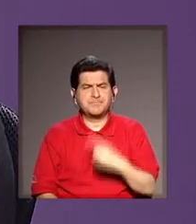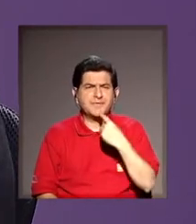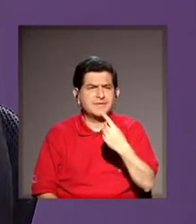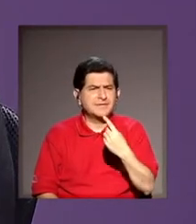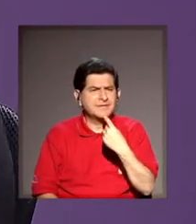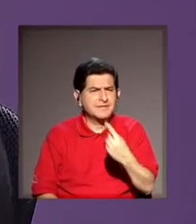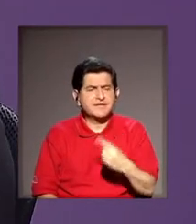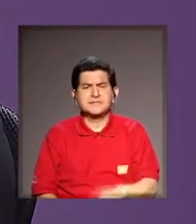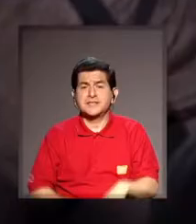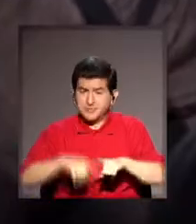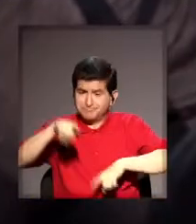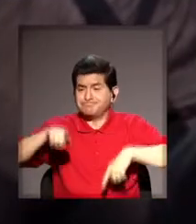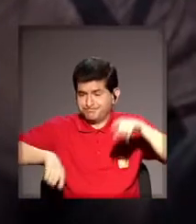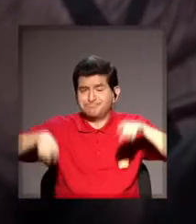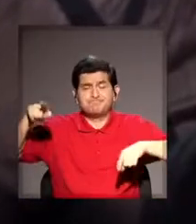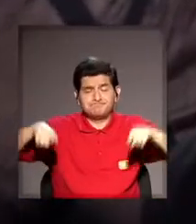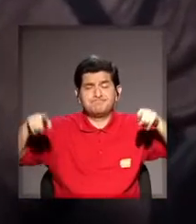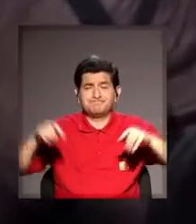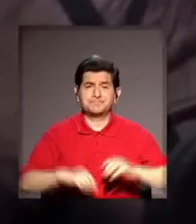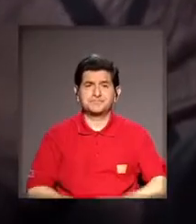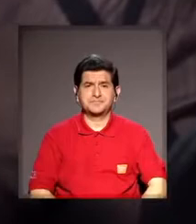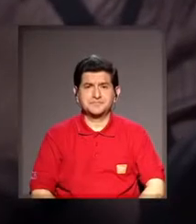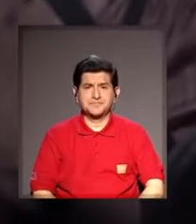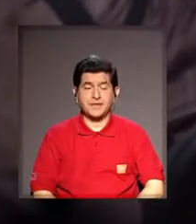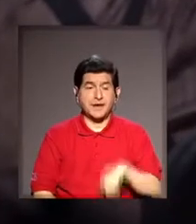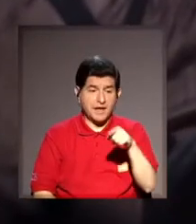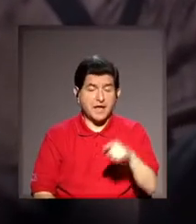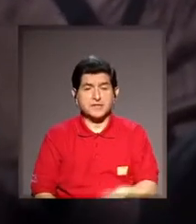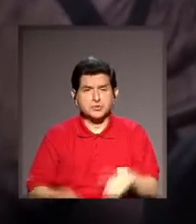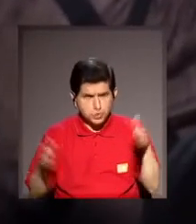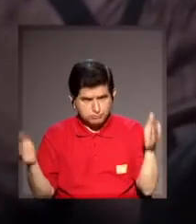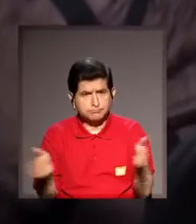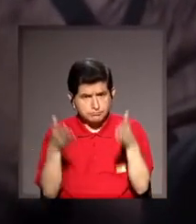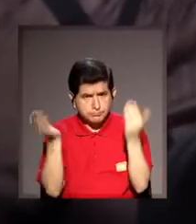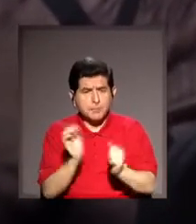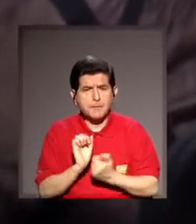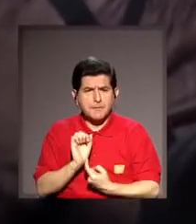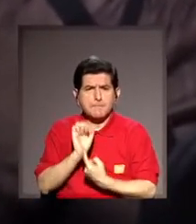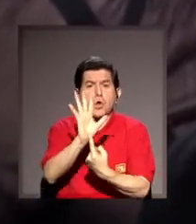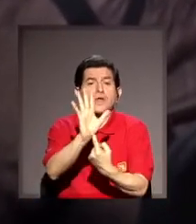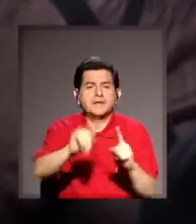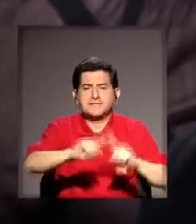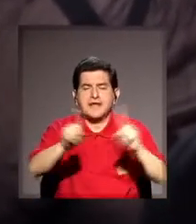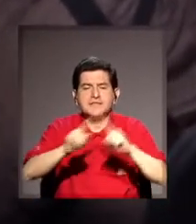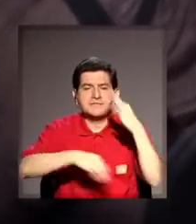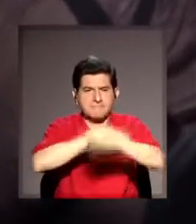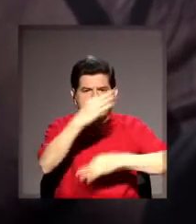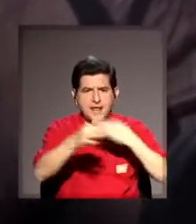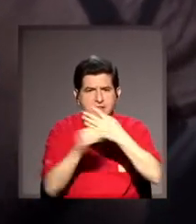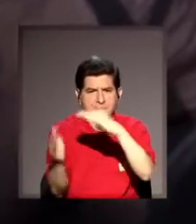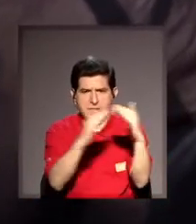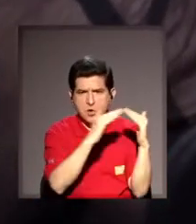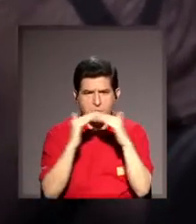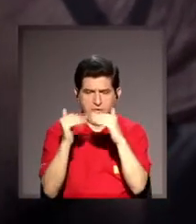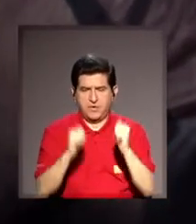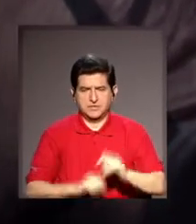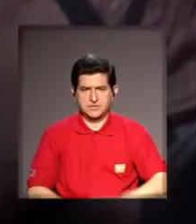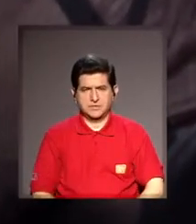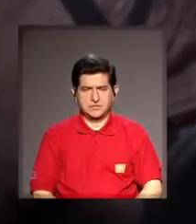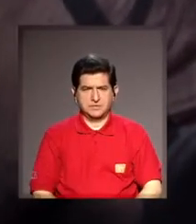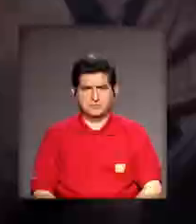bastante diversa digamos y eso sirve como aliciente pues para proyectarnos hacia diferentes tipos de poblaciones desde